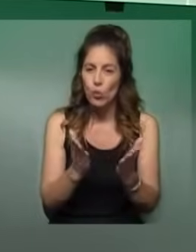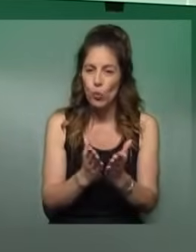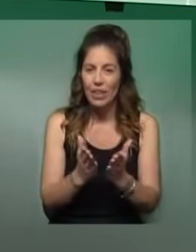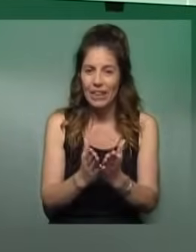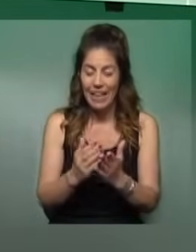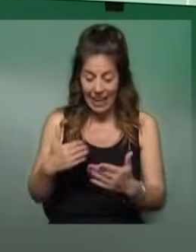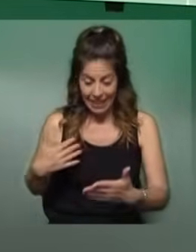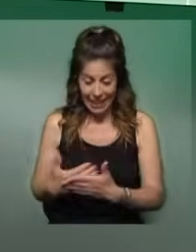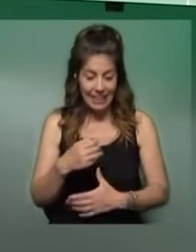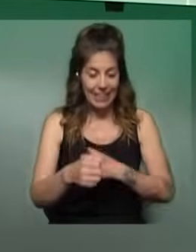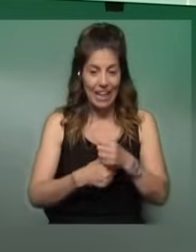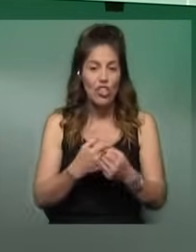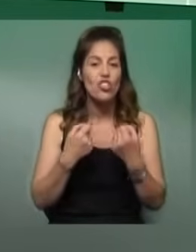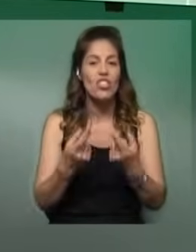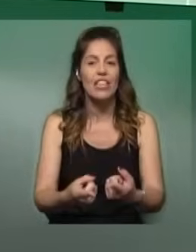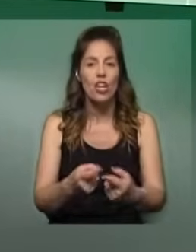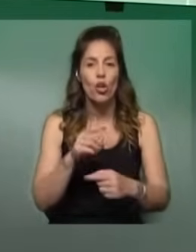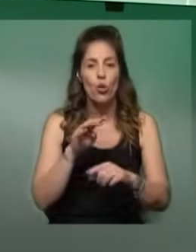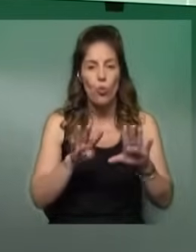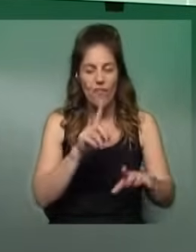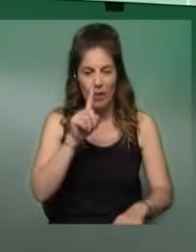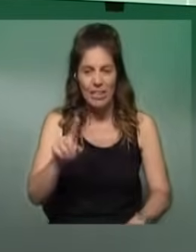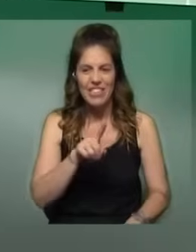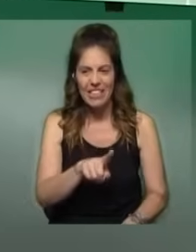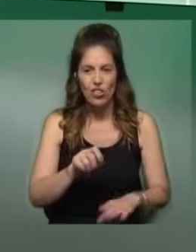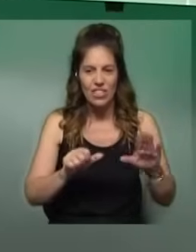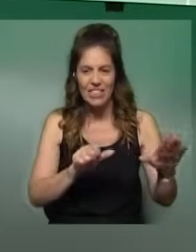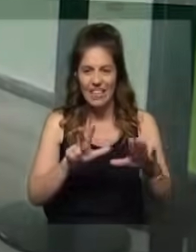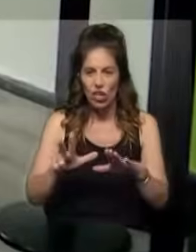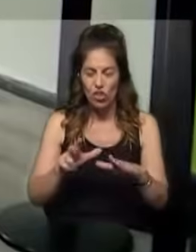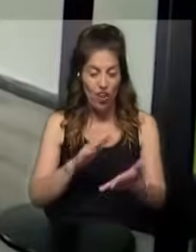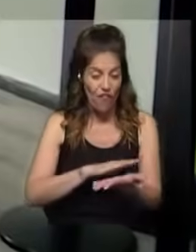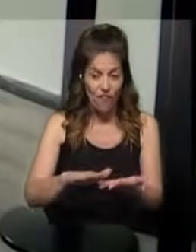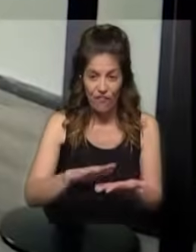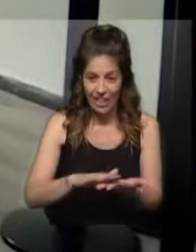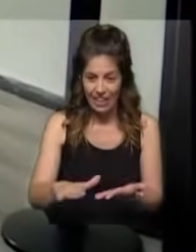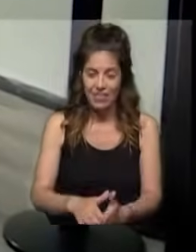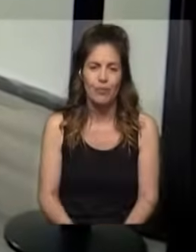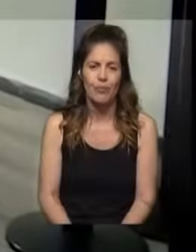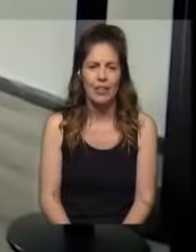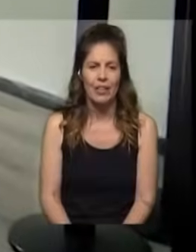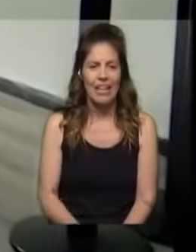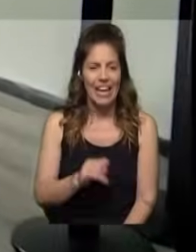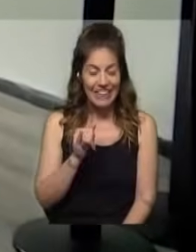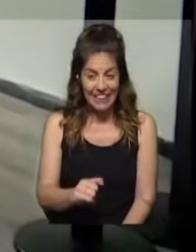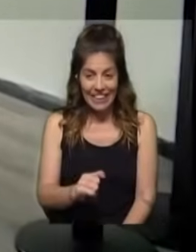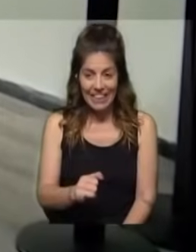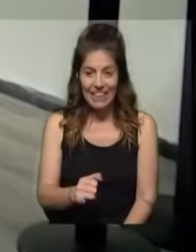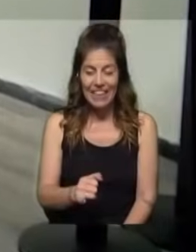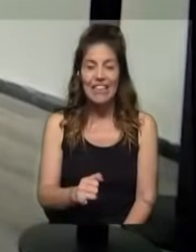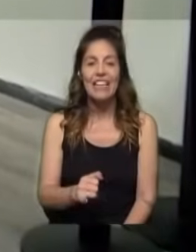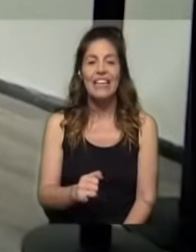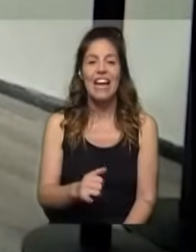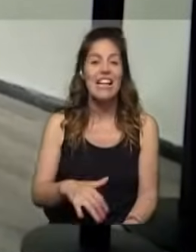va de este año se entregaron 9168 becas tienen que tener cierto este